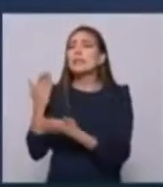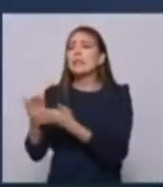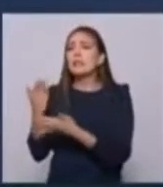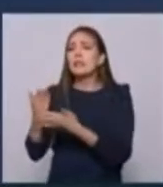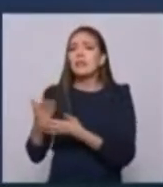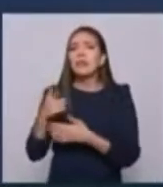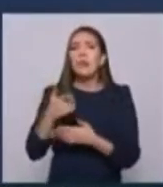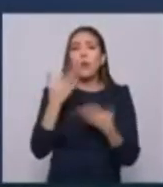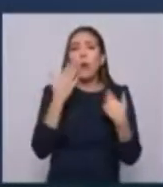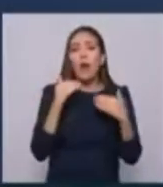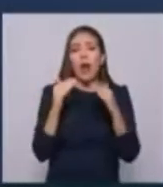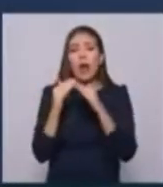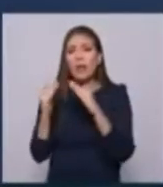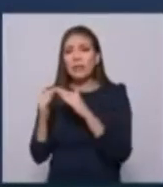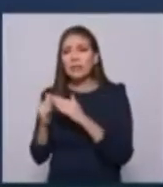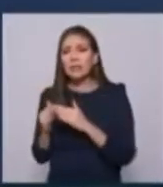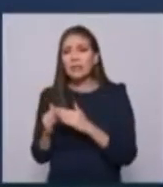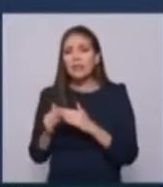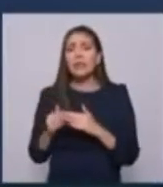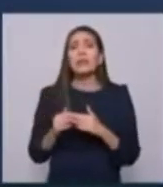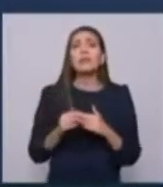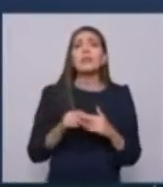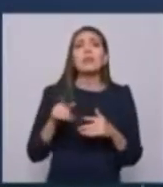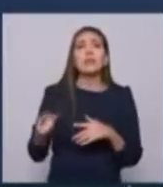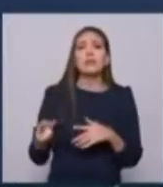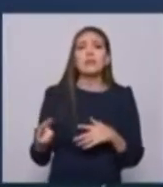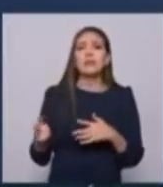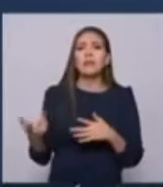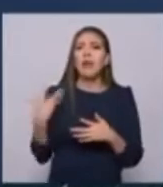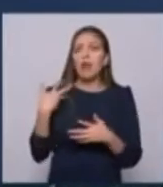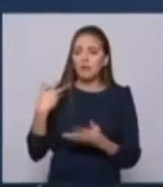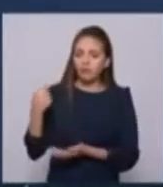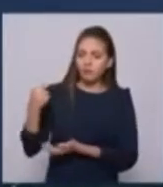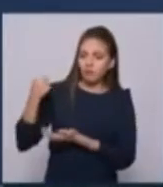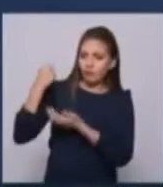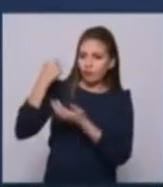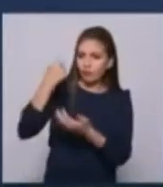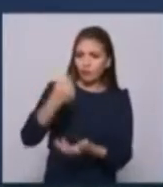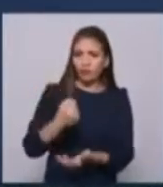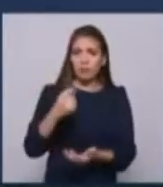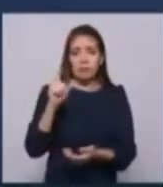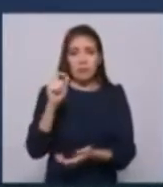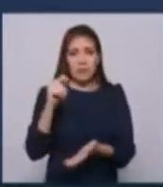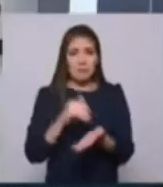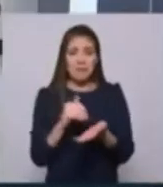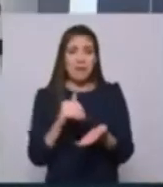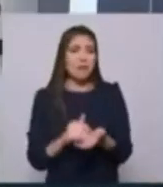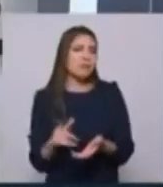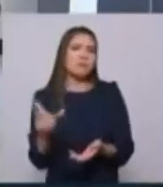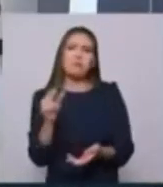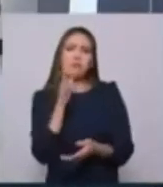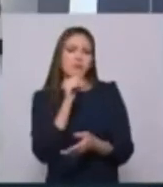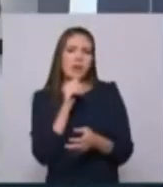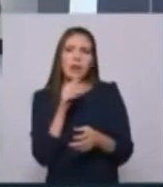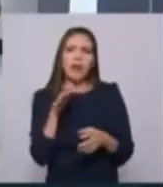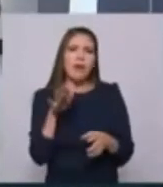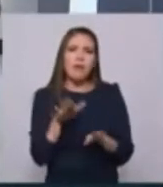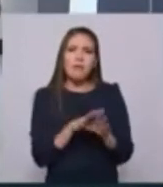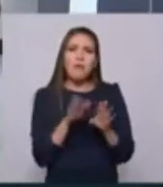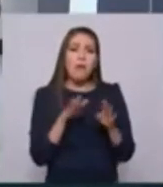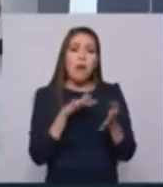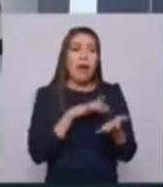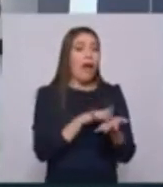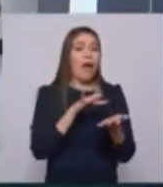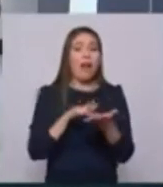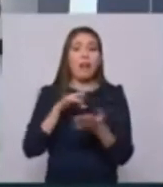totalmente colapsada, con un presupuesto de 20 millones que no da, evidentemente no da, y con el sismo del 19 se cayeron las